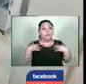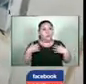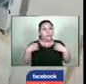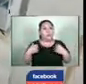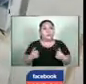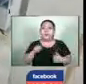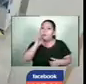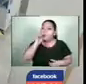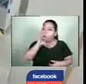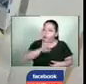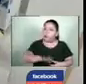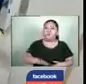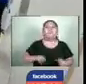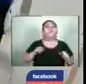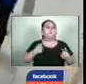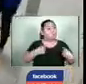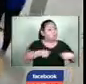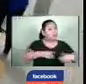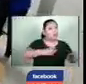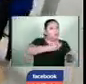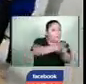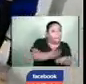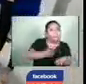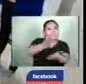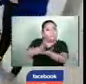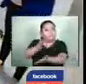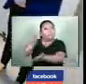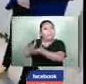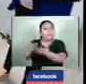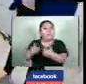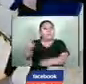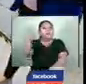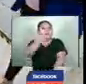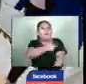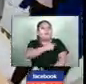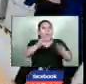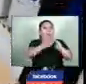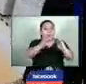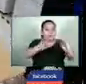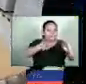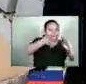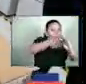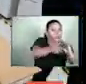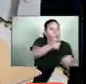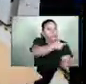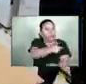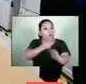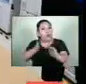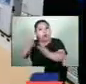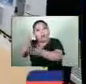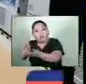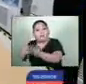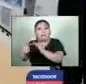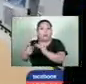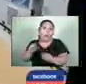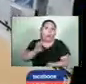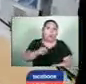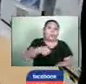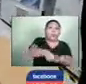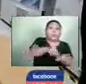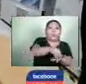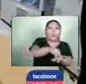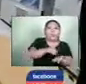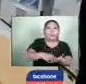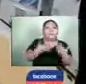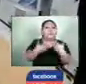que continuarán acercándose a la población salvadoreña a través de la vacunación casa por casa o llegando hasta los municipios en los más